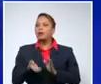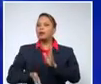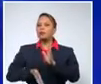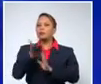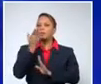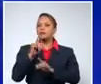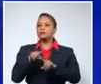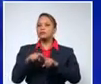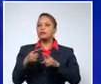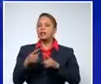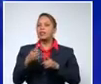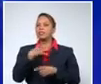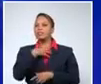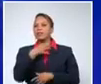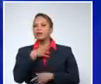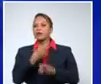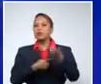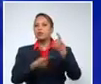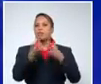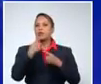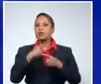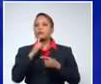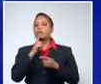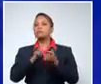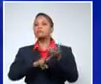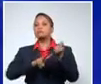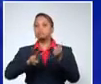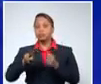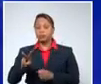tenido algunos territorios,